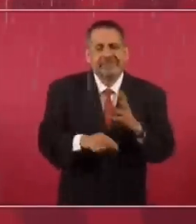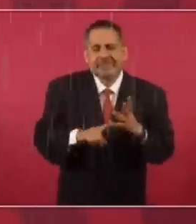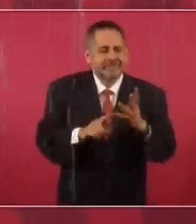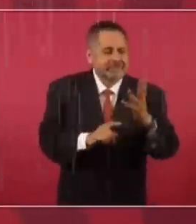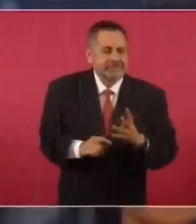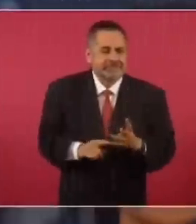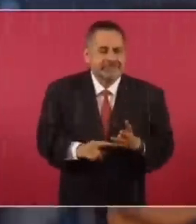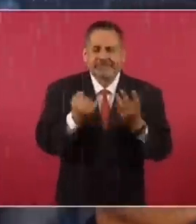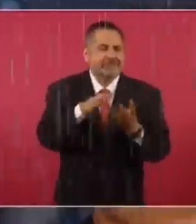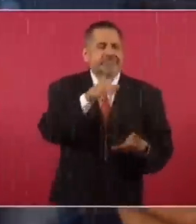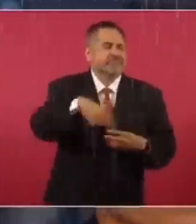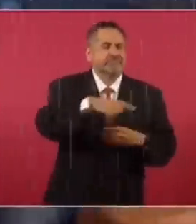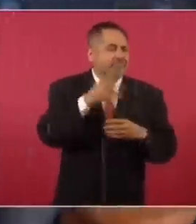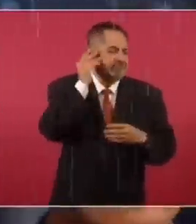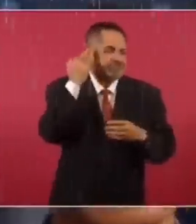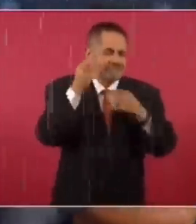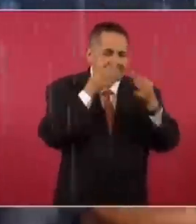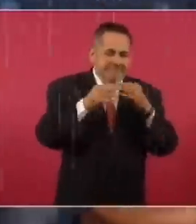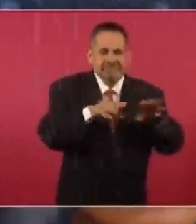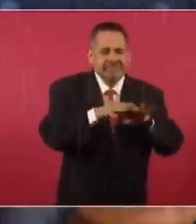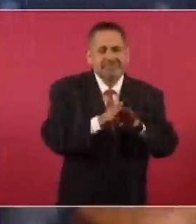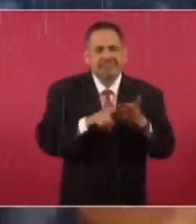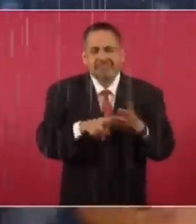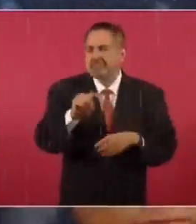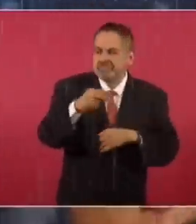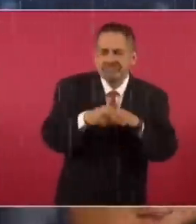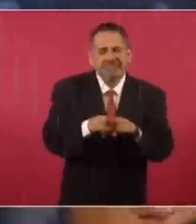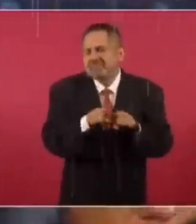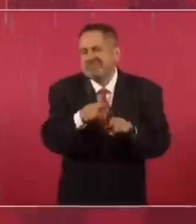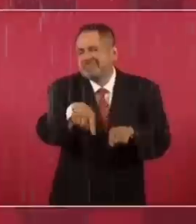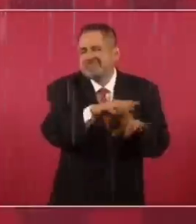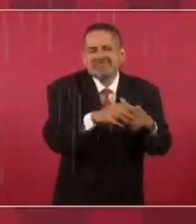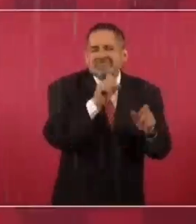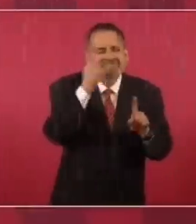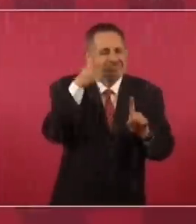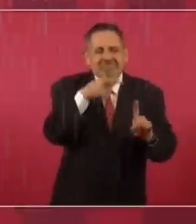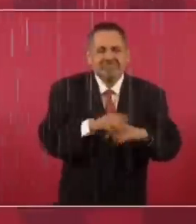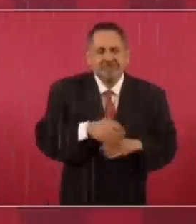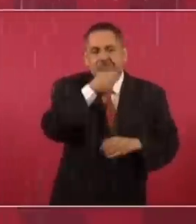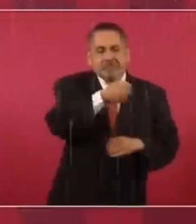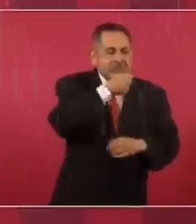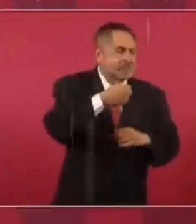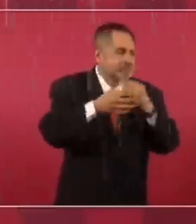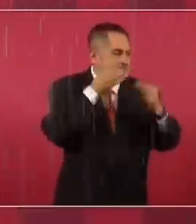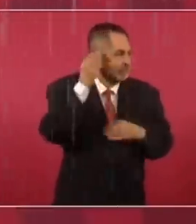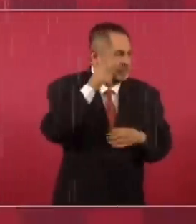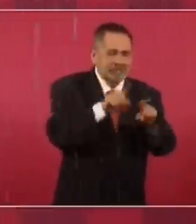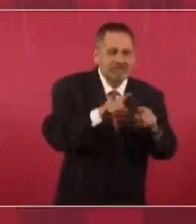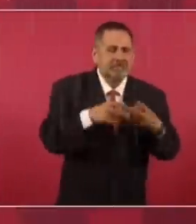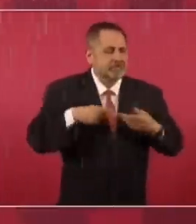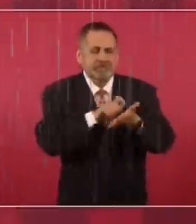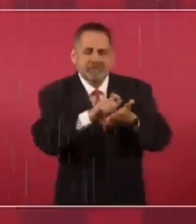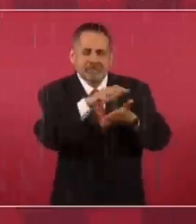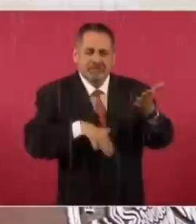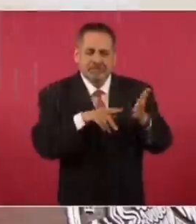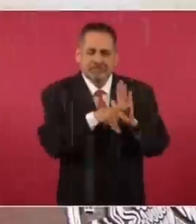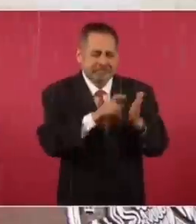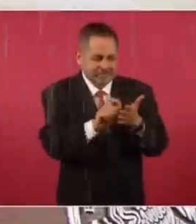como la mayoría de las estaciones de radio, de televisión, conductores de radio,